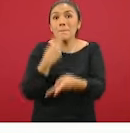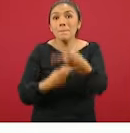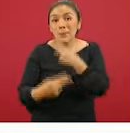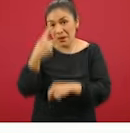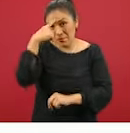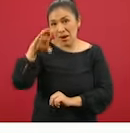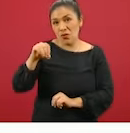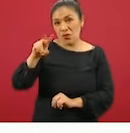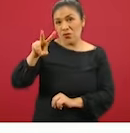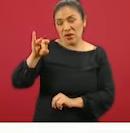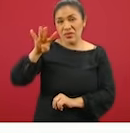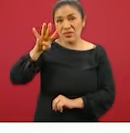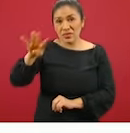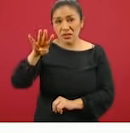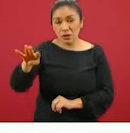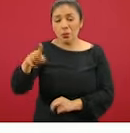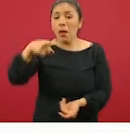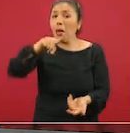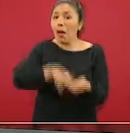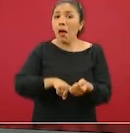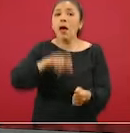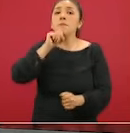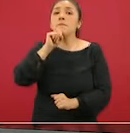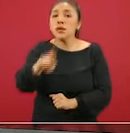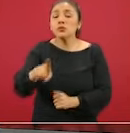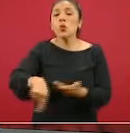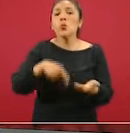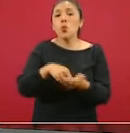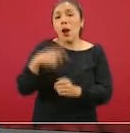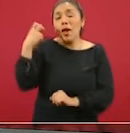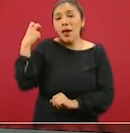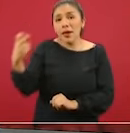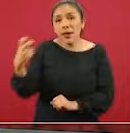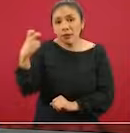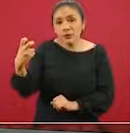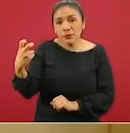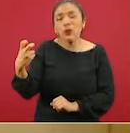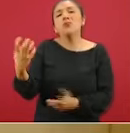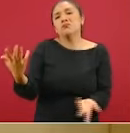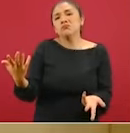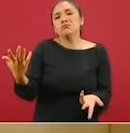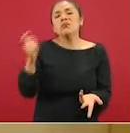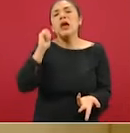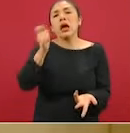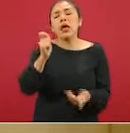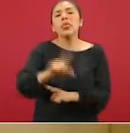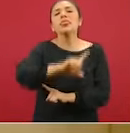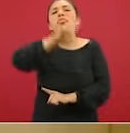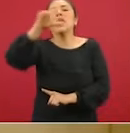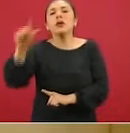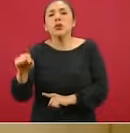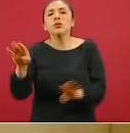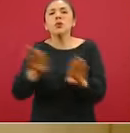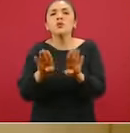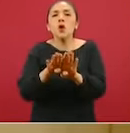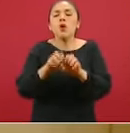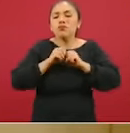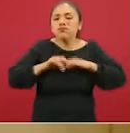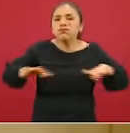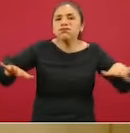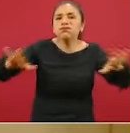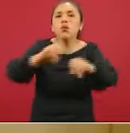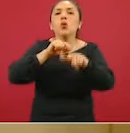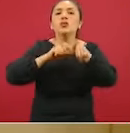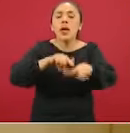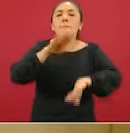de COVID-19, se encuentre precisamente en este lugar, más allá que después la dispersión o la